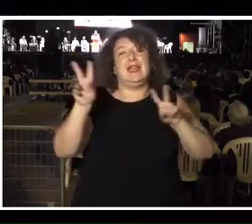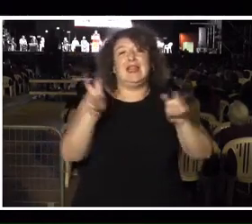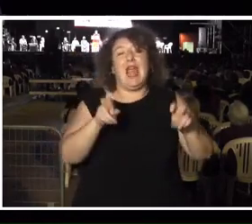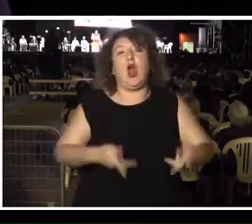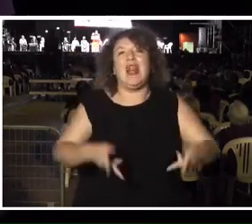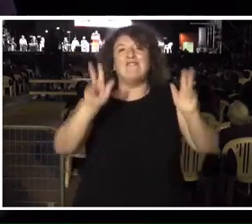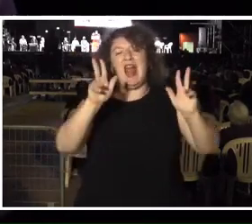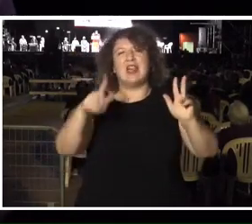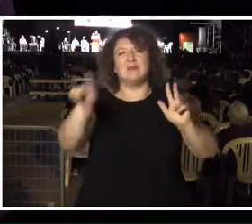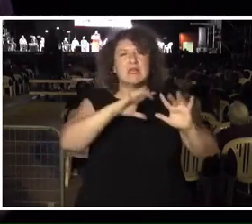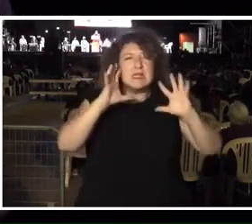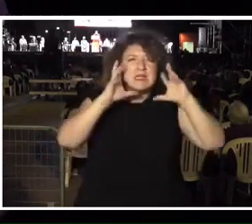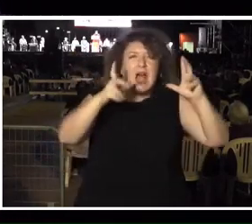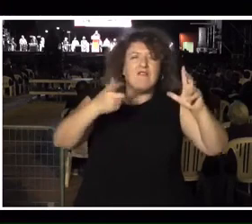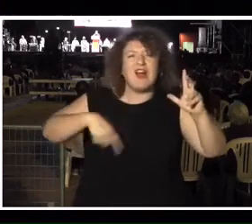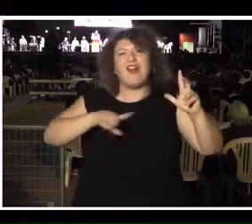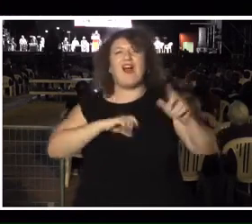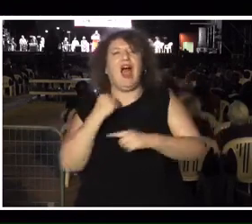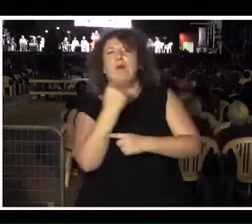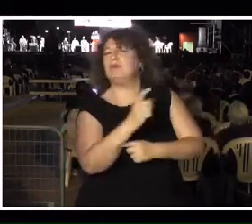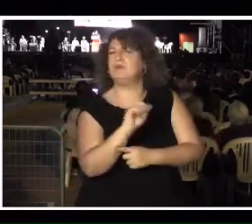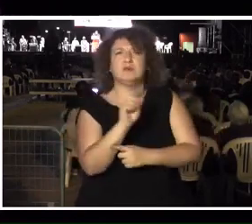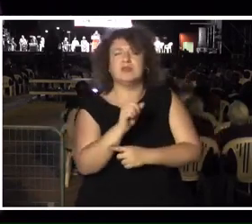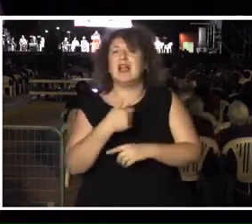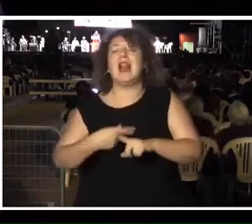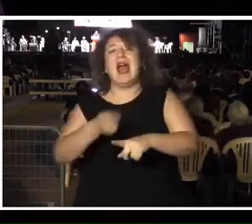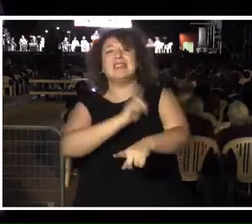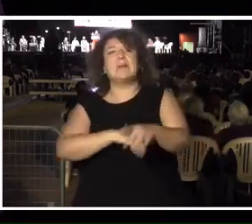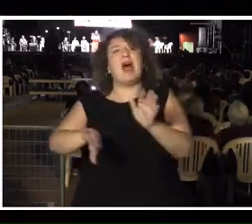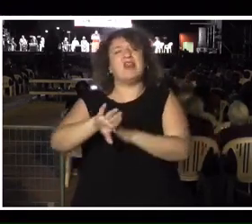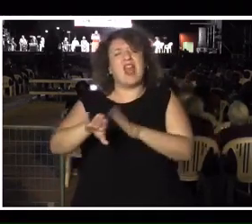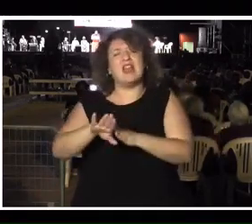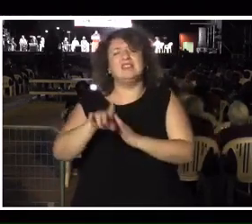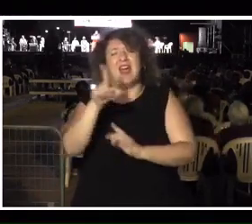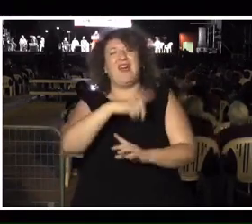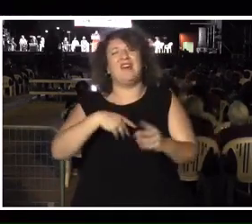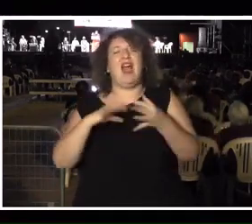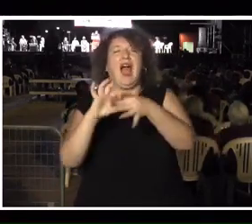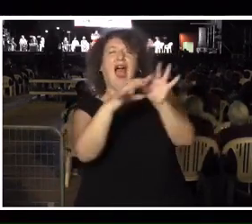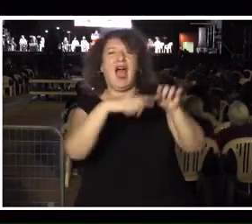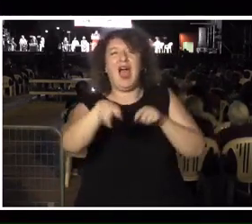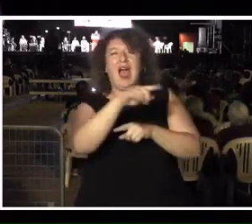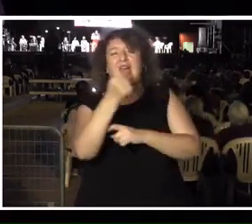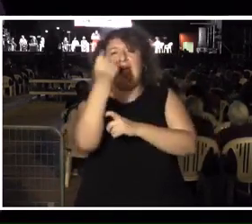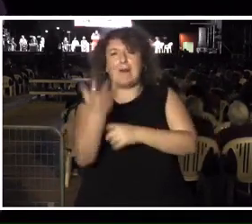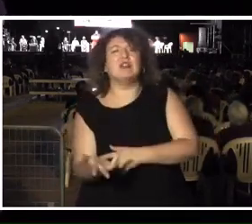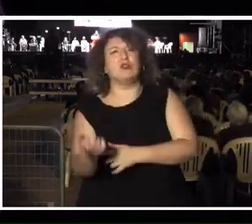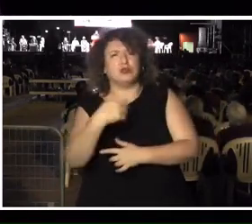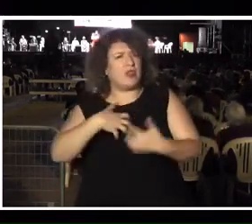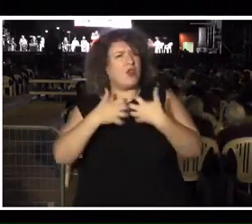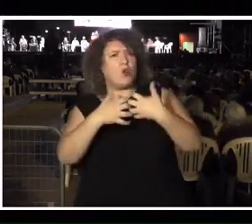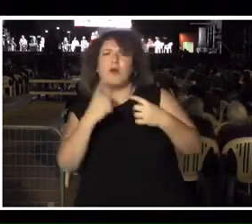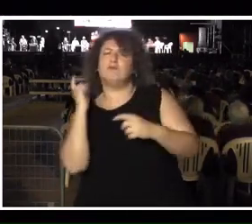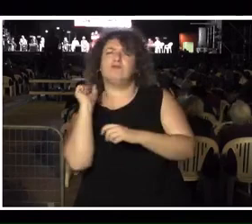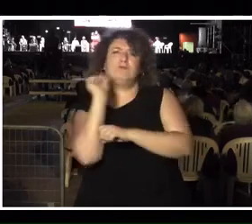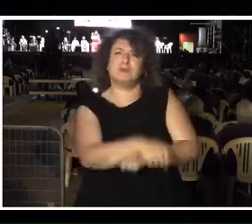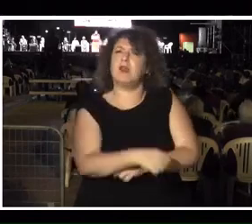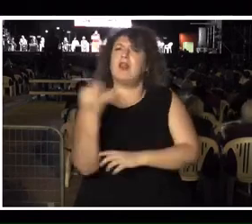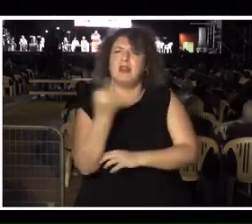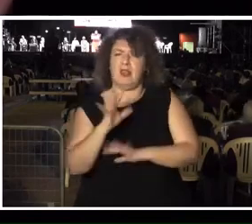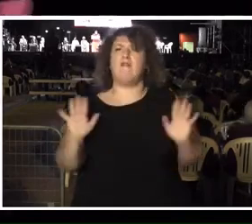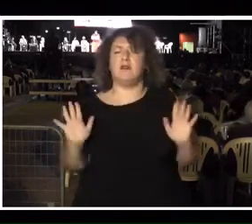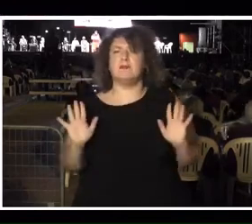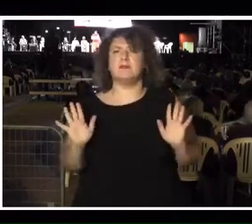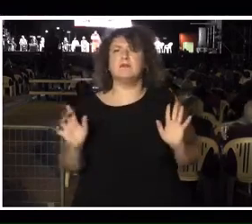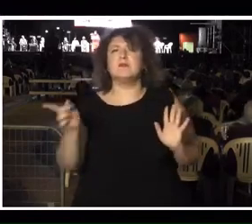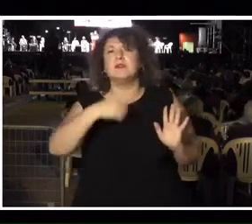extrema derecha y los lacayos del capitalismo deben ser combatidos, sin duda. Pero ese combate debe afrontarse desde la voluntad de convertirse